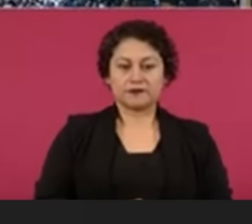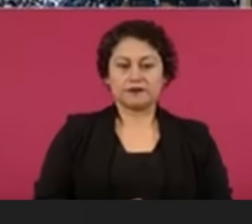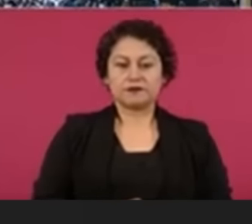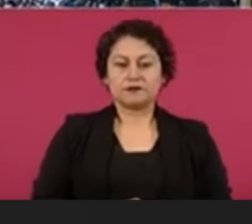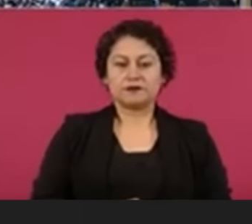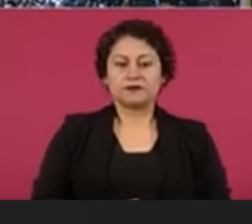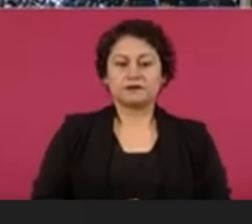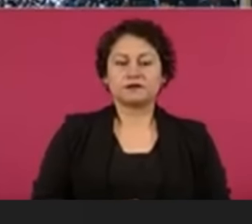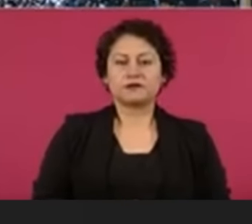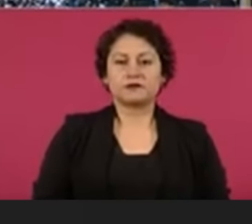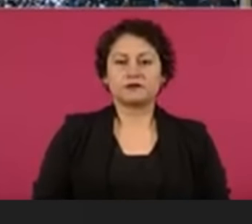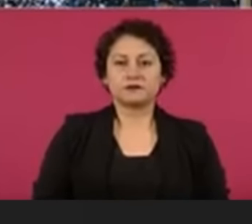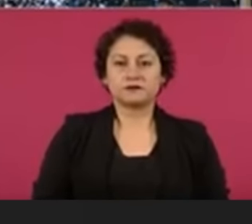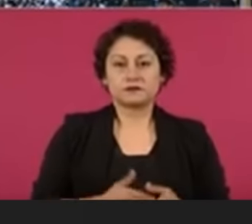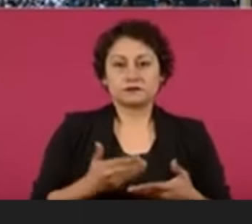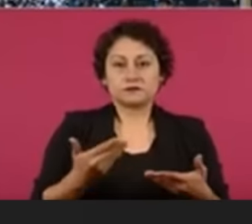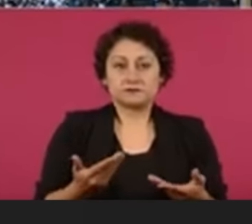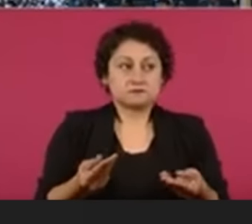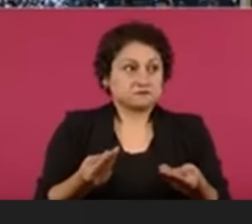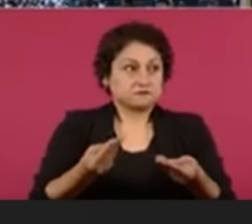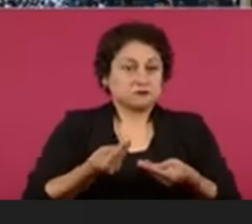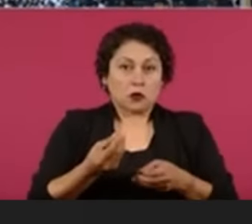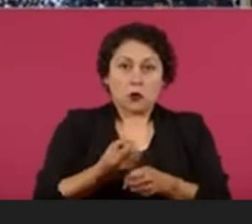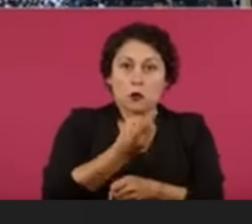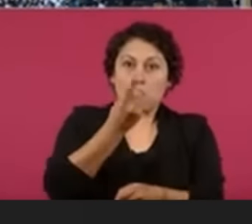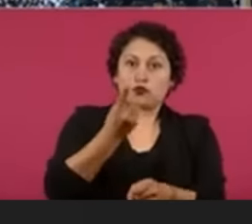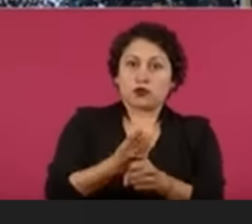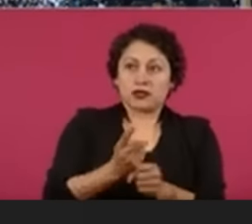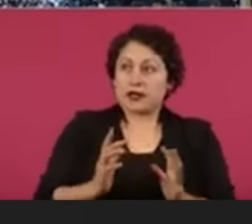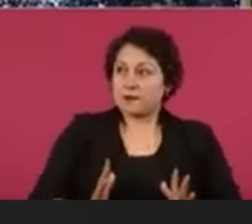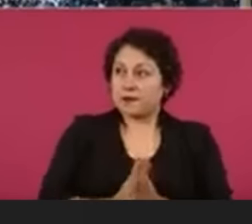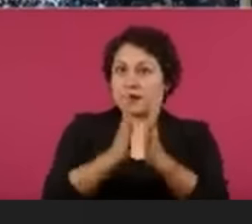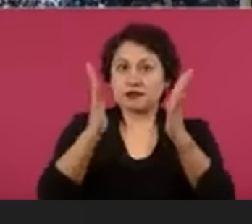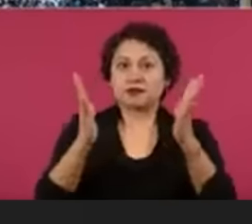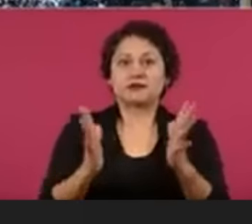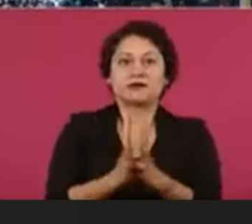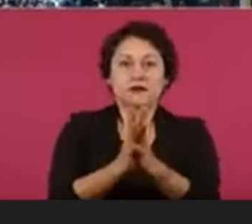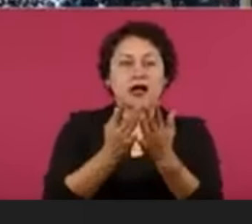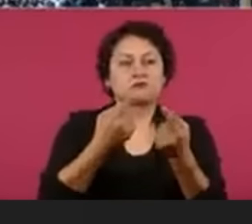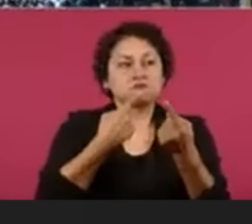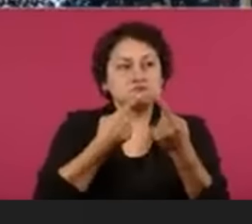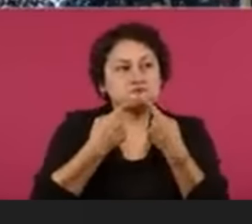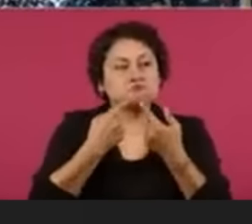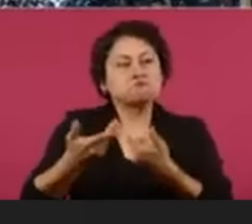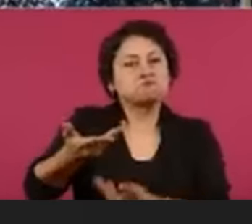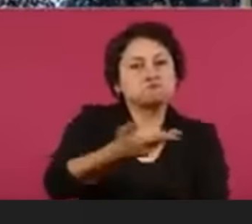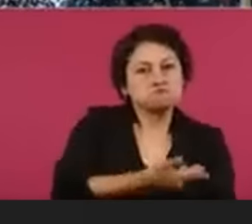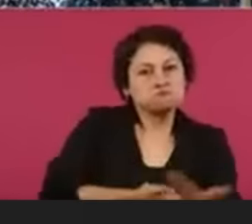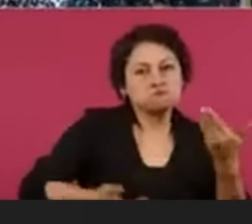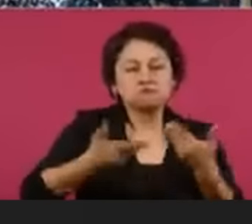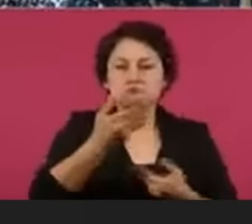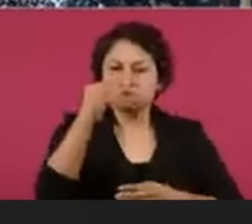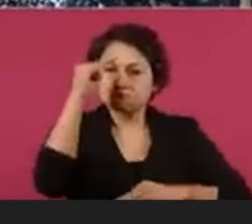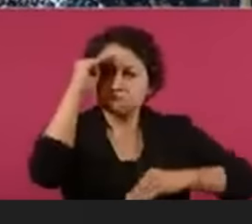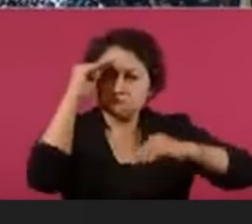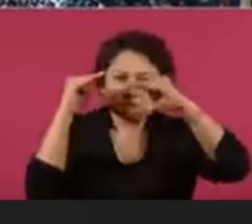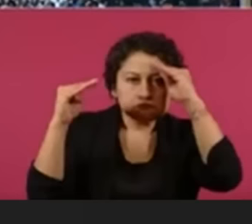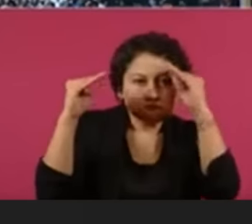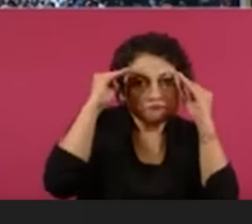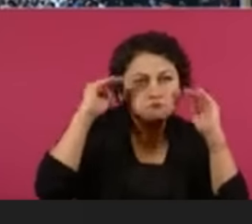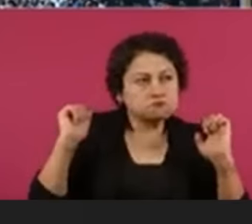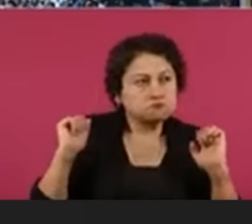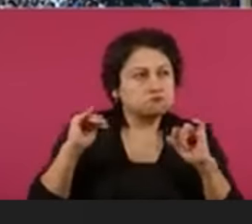Agradezco esta oportunidad de poder participar en este diálogo, en esta reflexión colectiva que